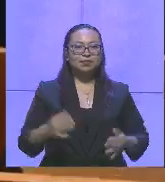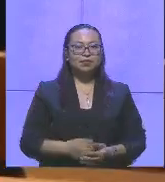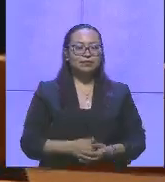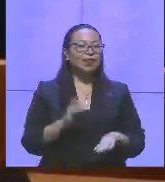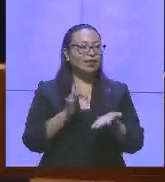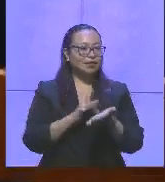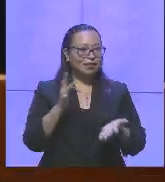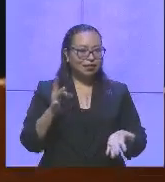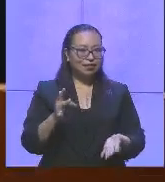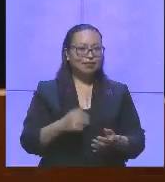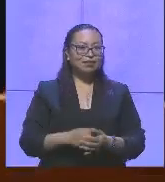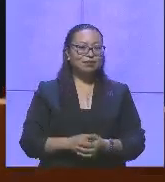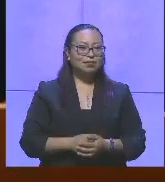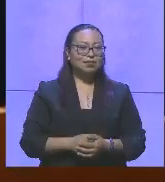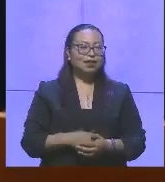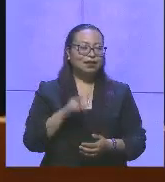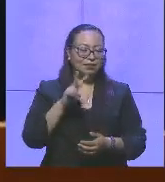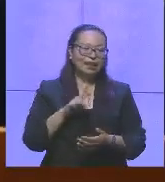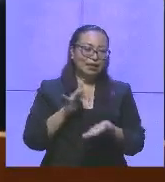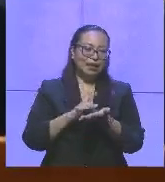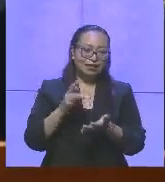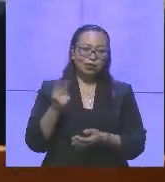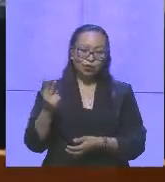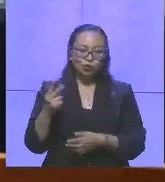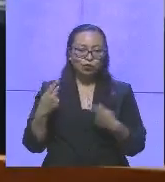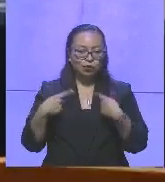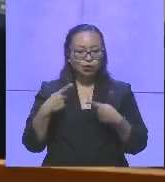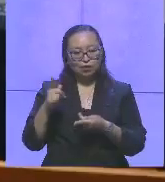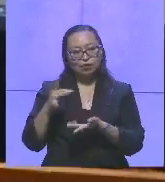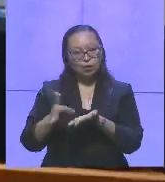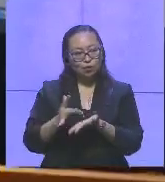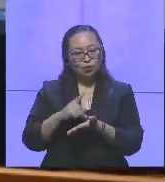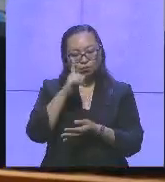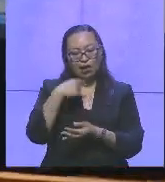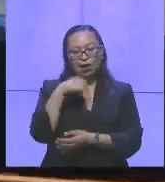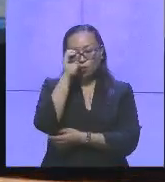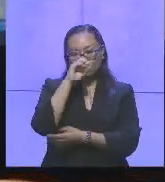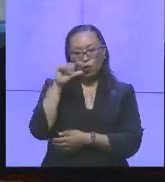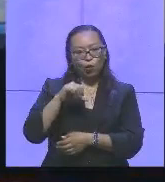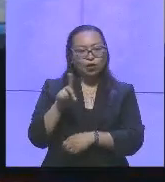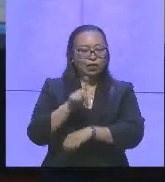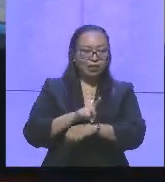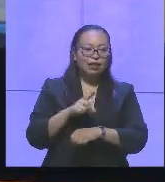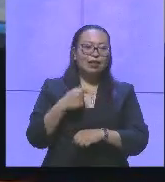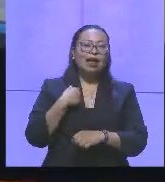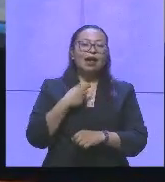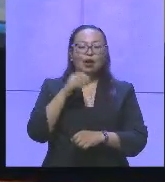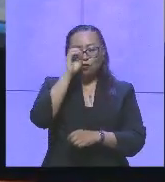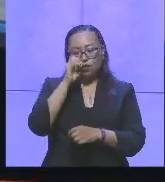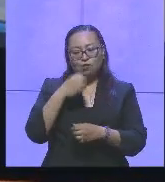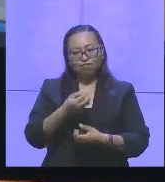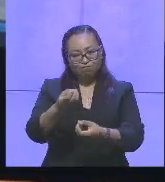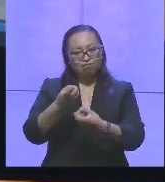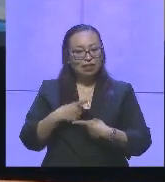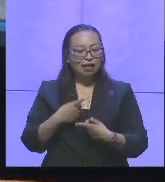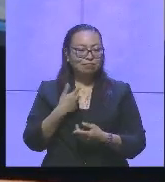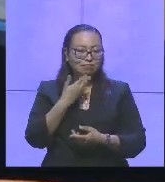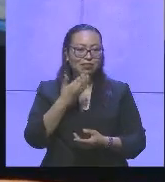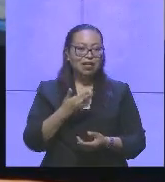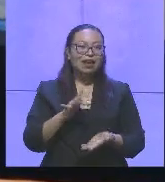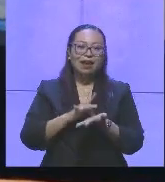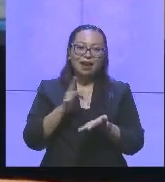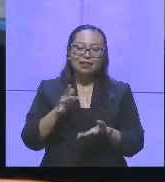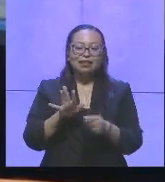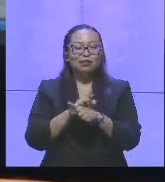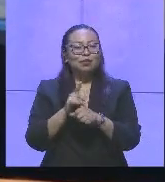Muchas gracias, magistrado. Muchas gracias, consejera, por haberse dado el tiempo para acompañarme en esta presentación, por las